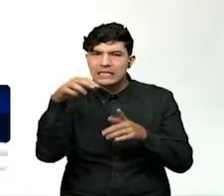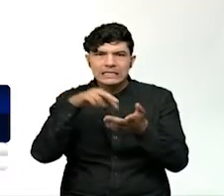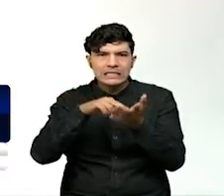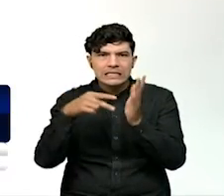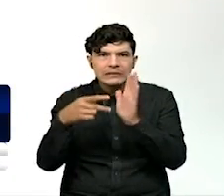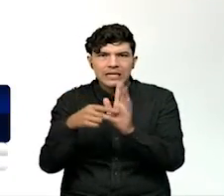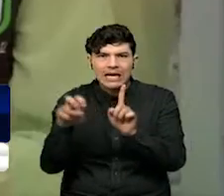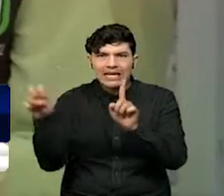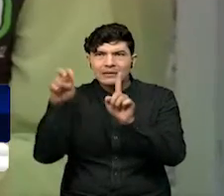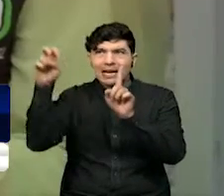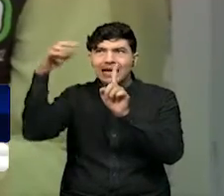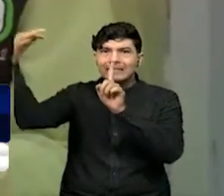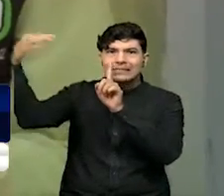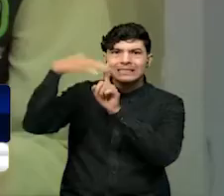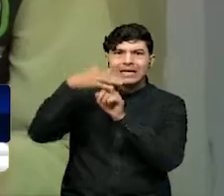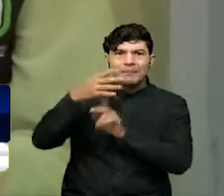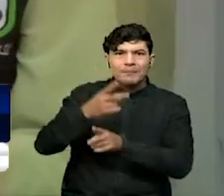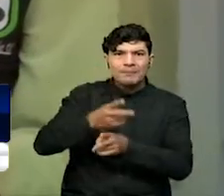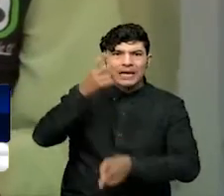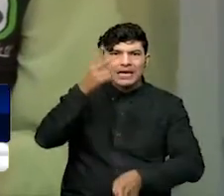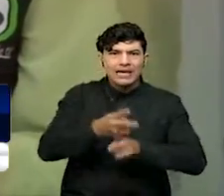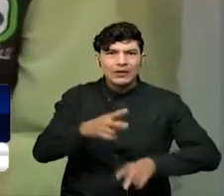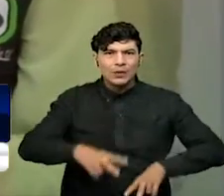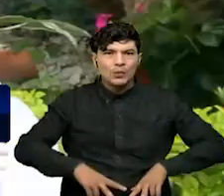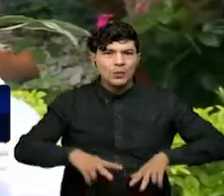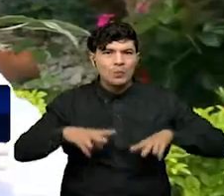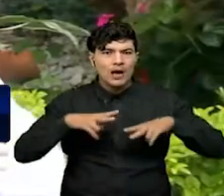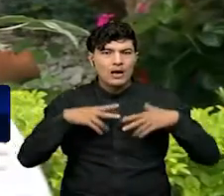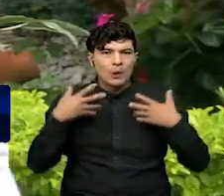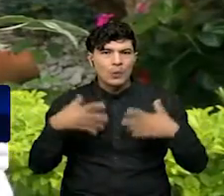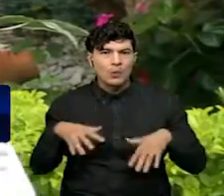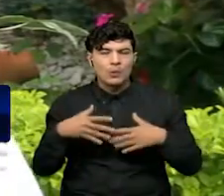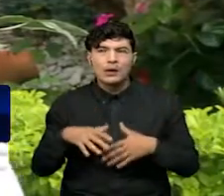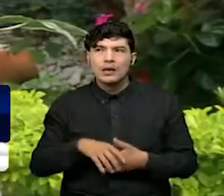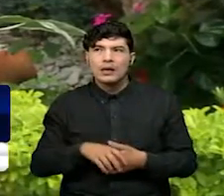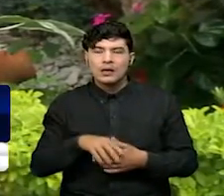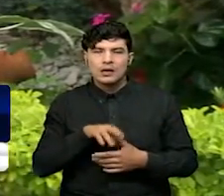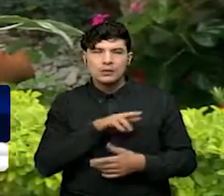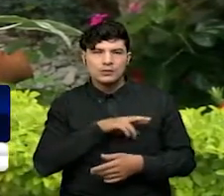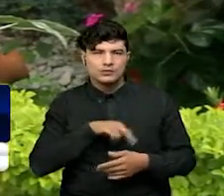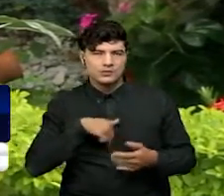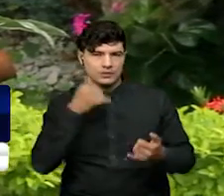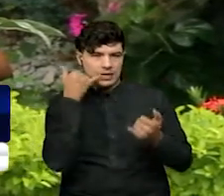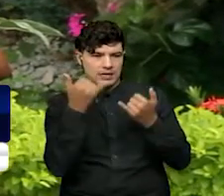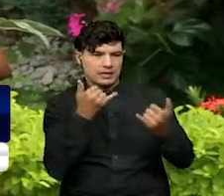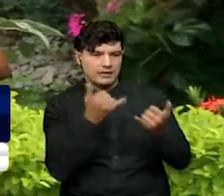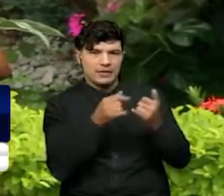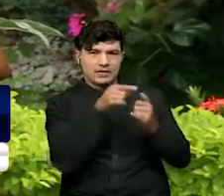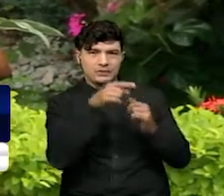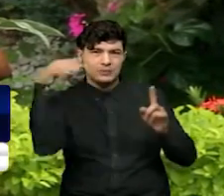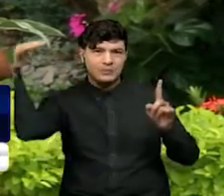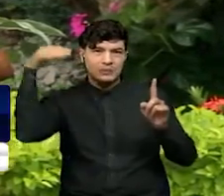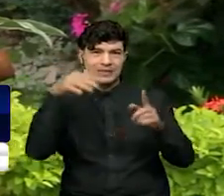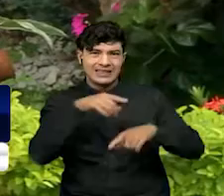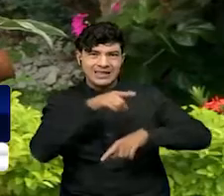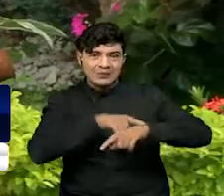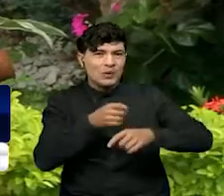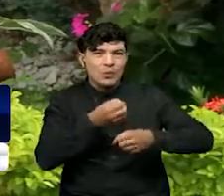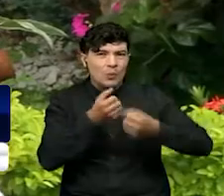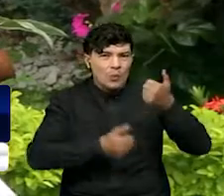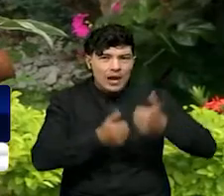de acuerdo a los índices de la organización mundial de la salud lo que hemos detectado es que la radiación principalmente en horas del mediodía